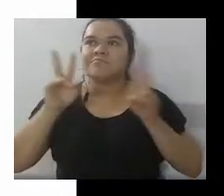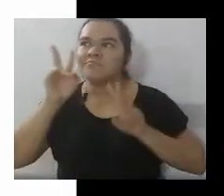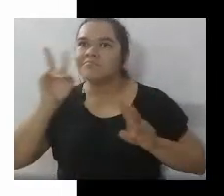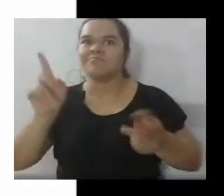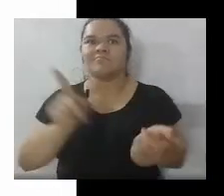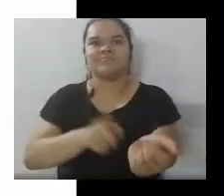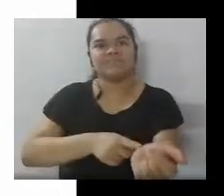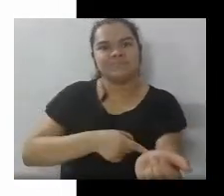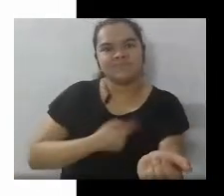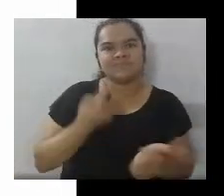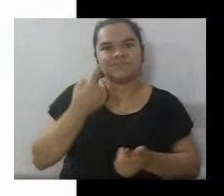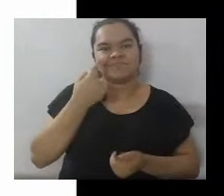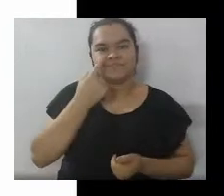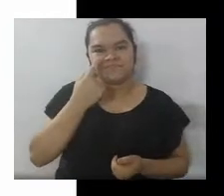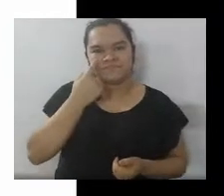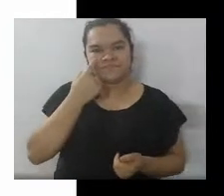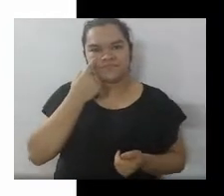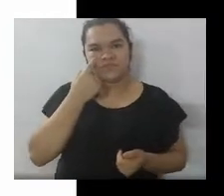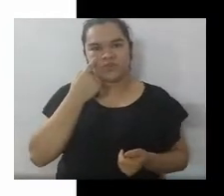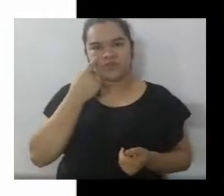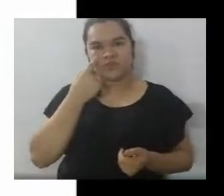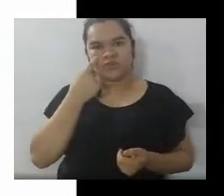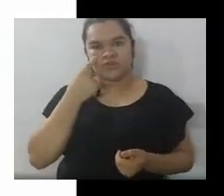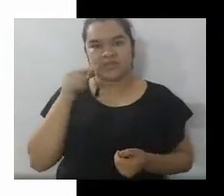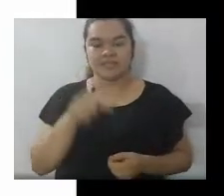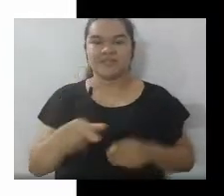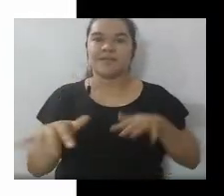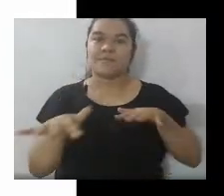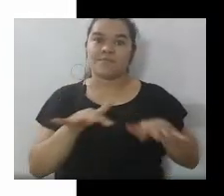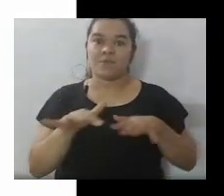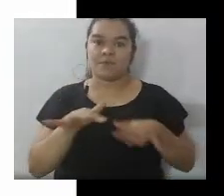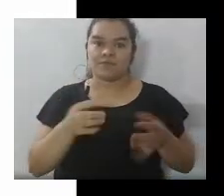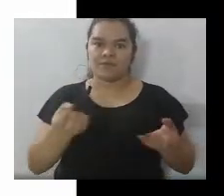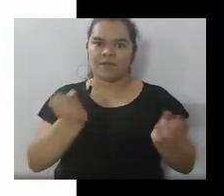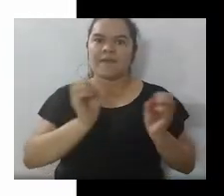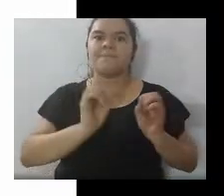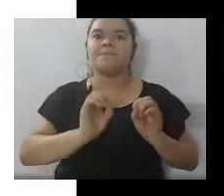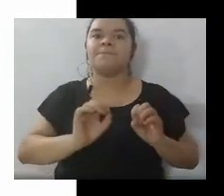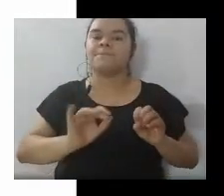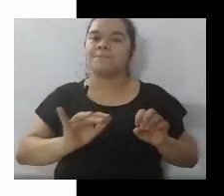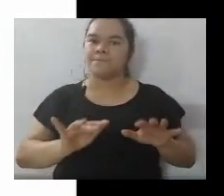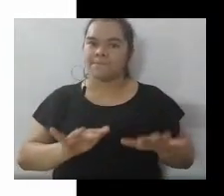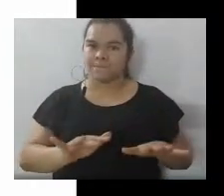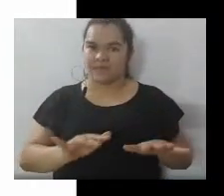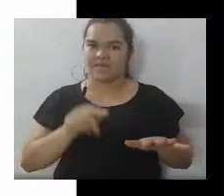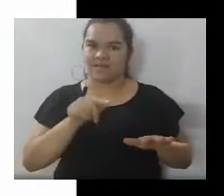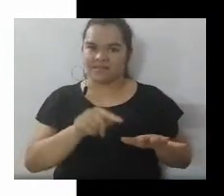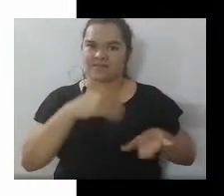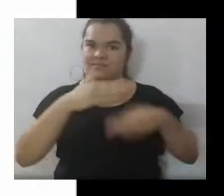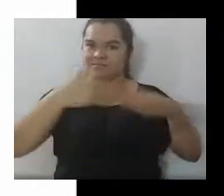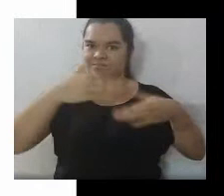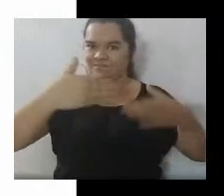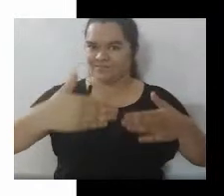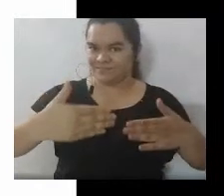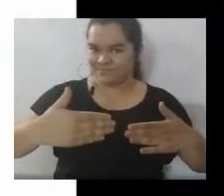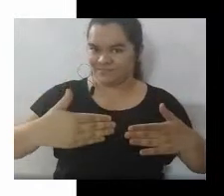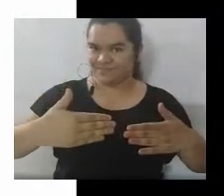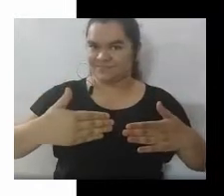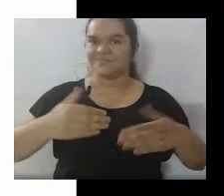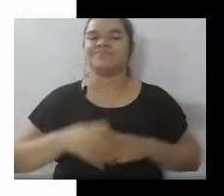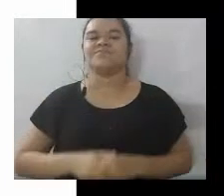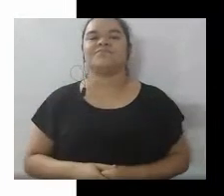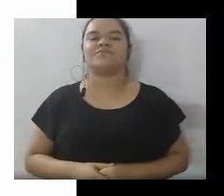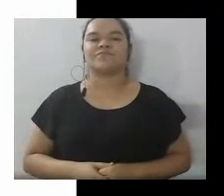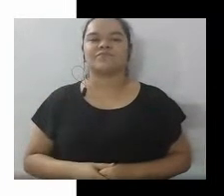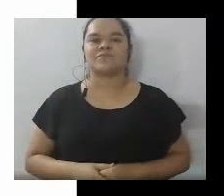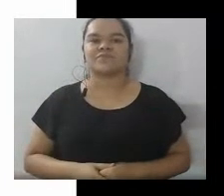al principio, y que ya va a ser el puntapié inicial después ya para iniciar el cursado en nuestra carrera.